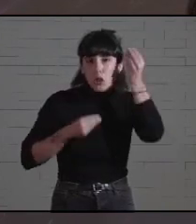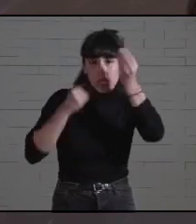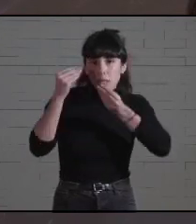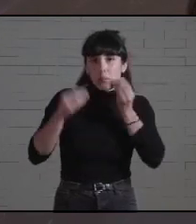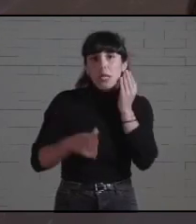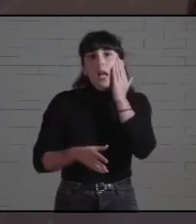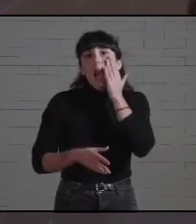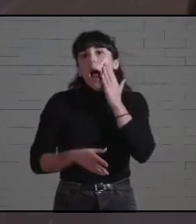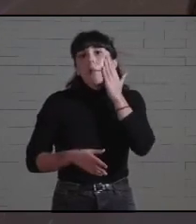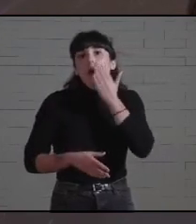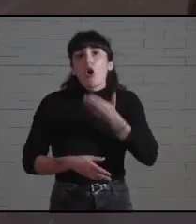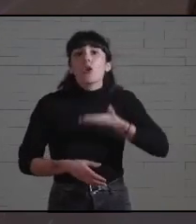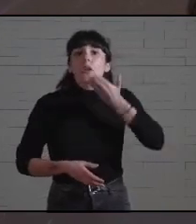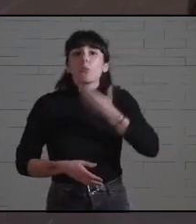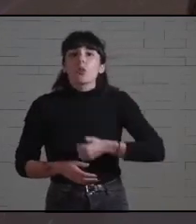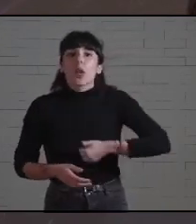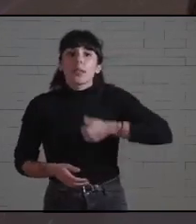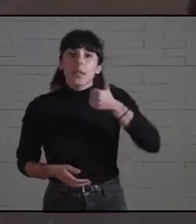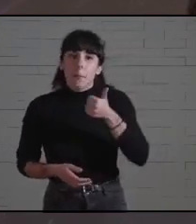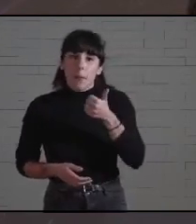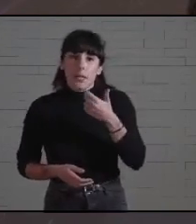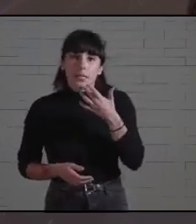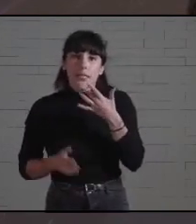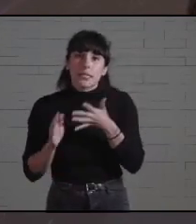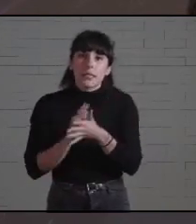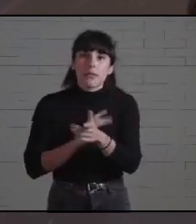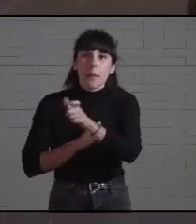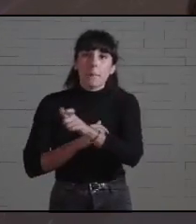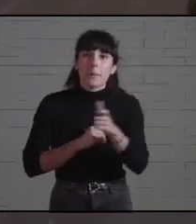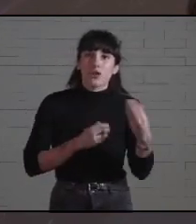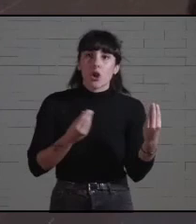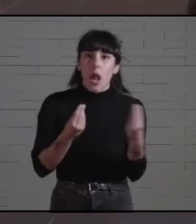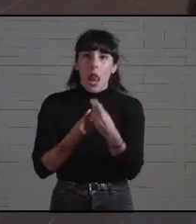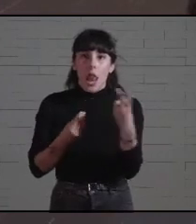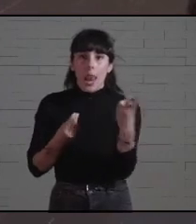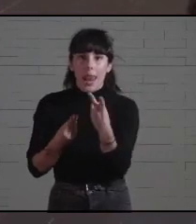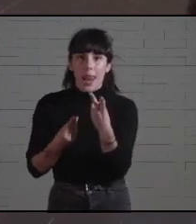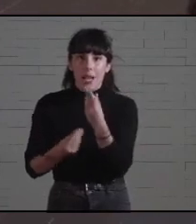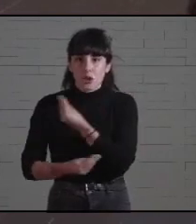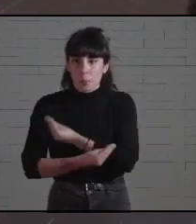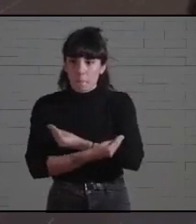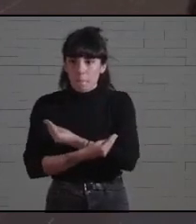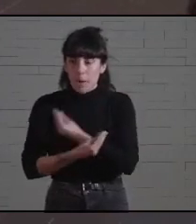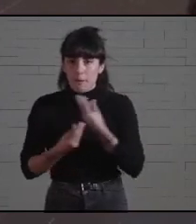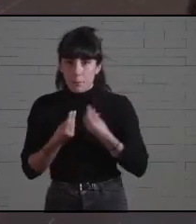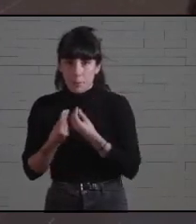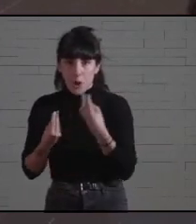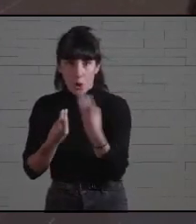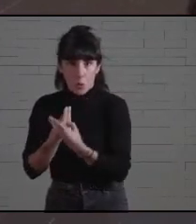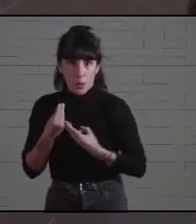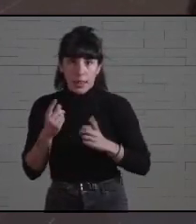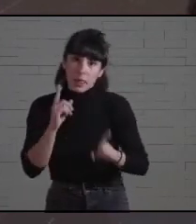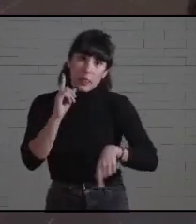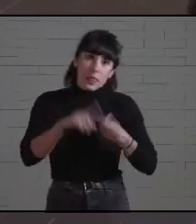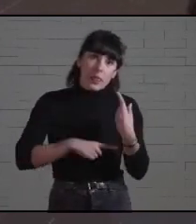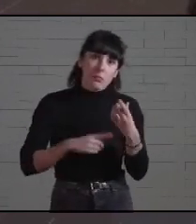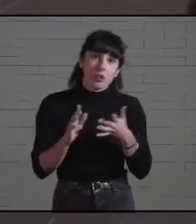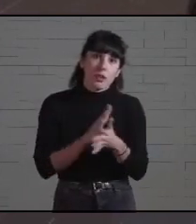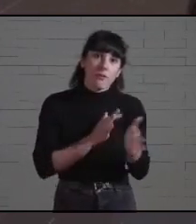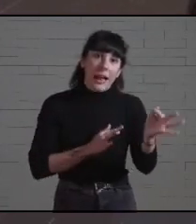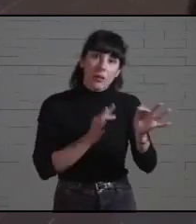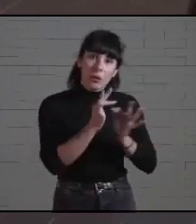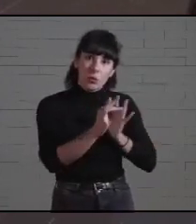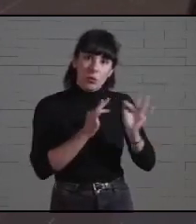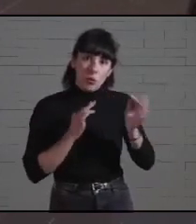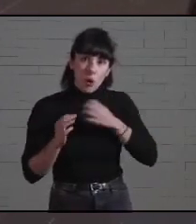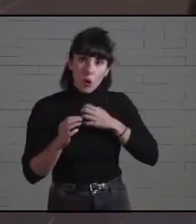es más importante y el estar las dos personas juntas es más importante al principio, aunque después no se puedan turnar y no se pueda alargar el permiso tanto